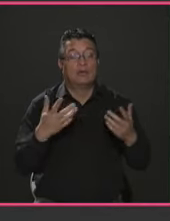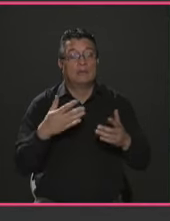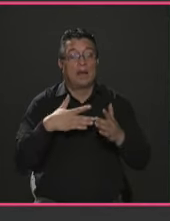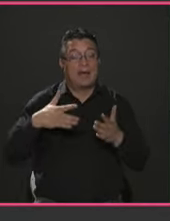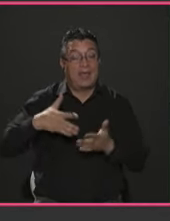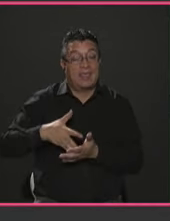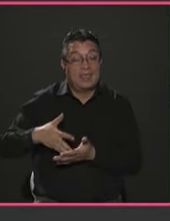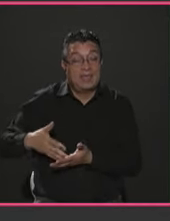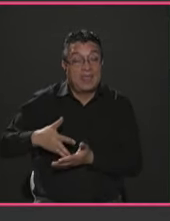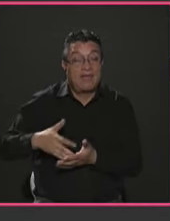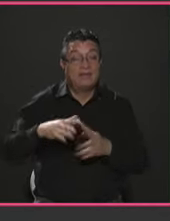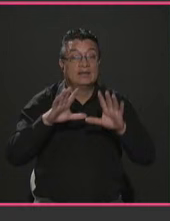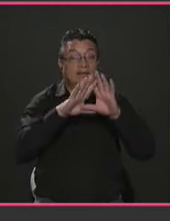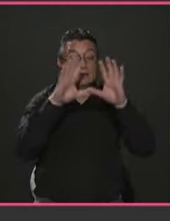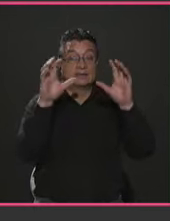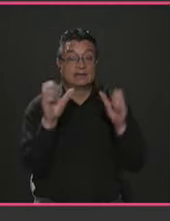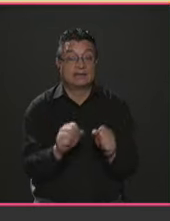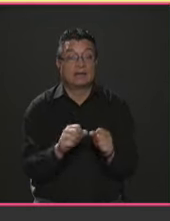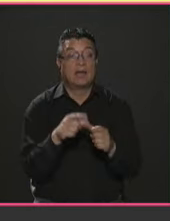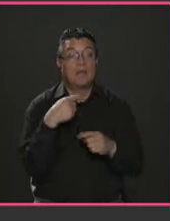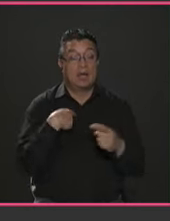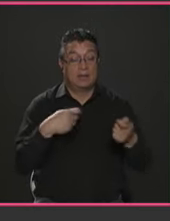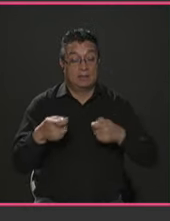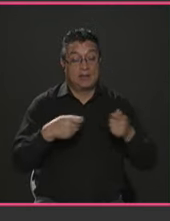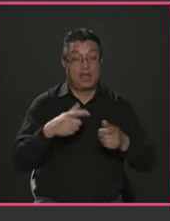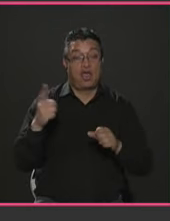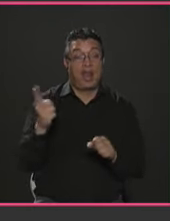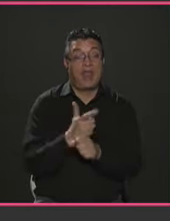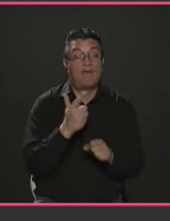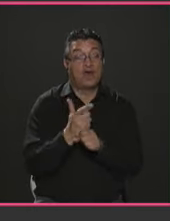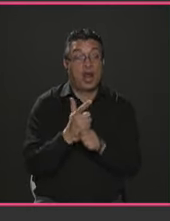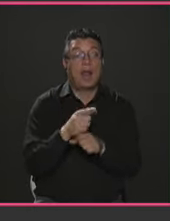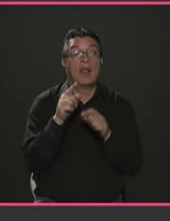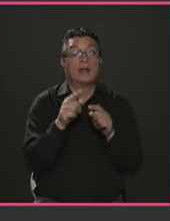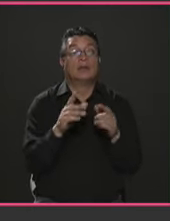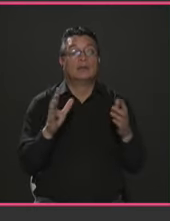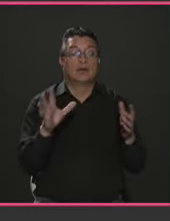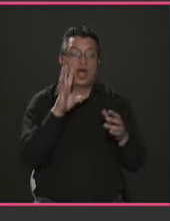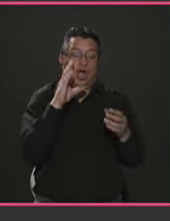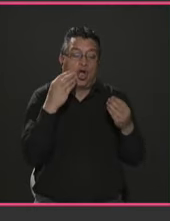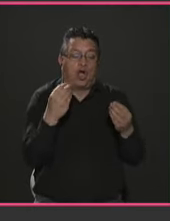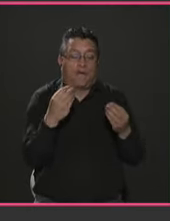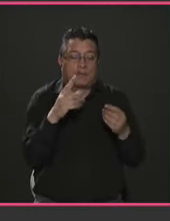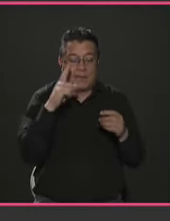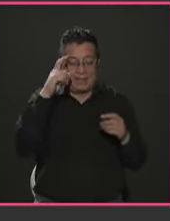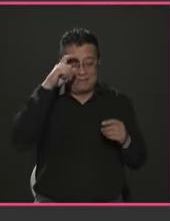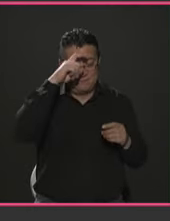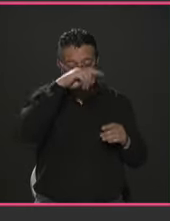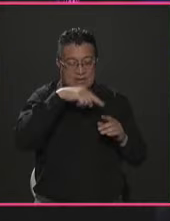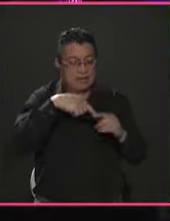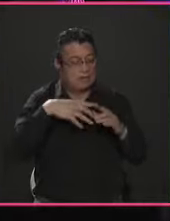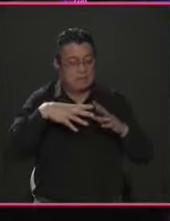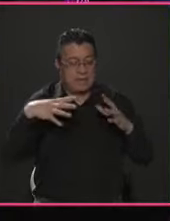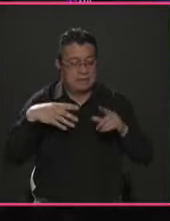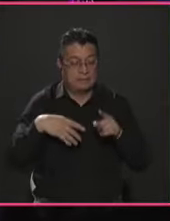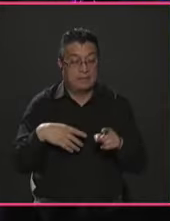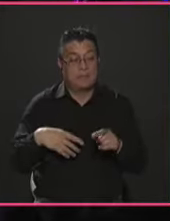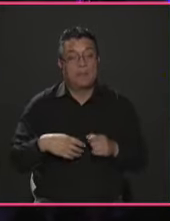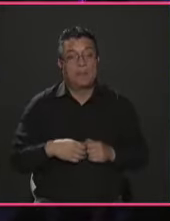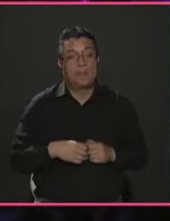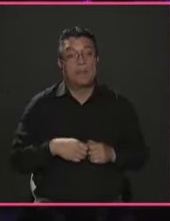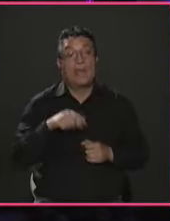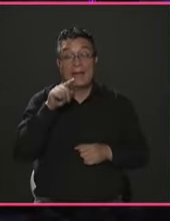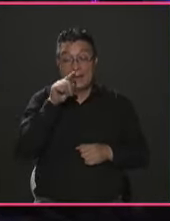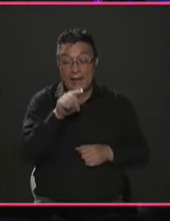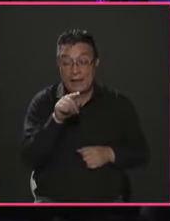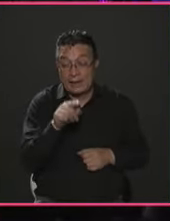debilitar el sistema el mercado laboral aterriza en una lógica que ya es muy complicada s